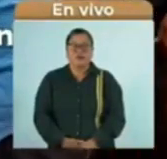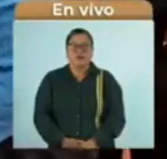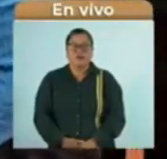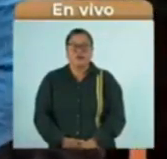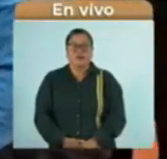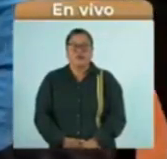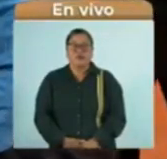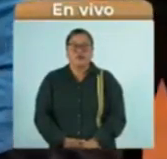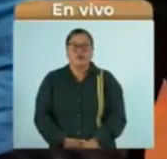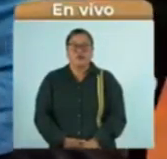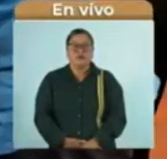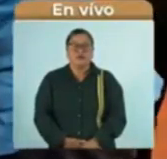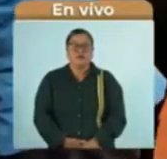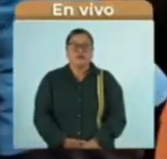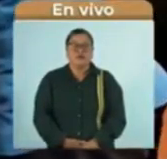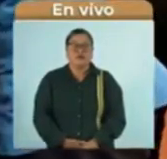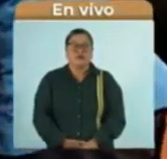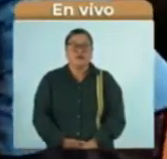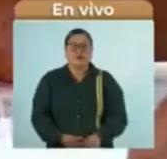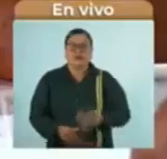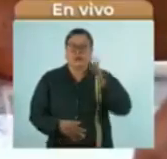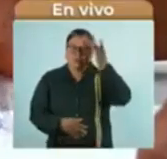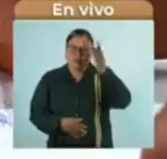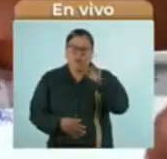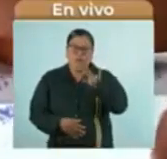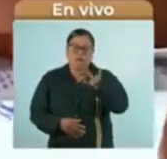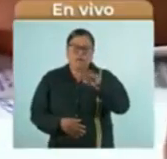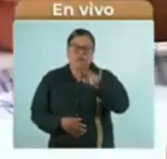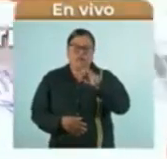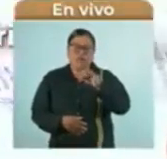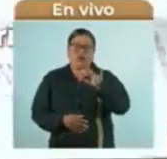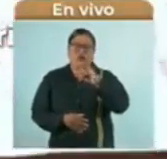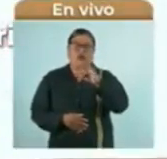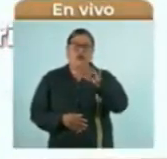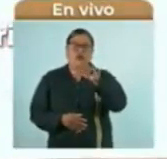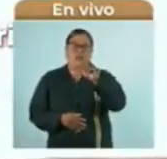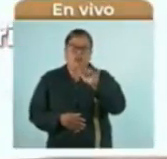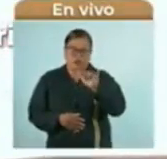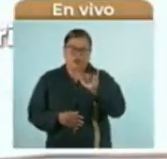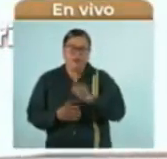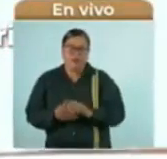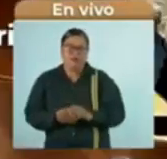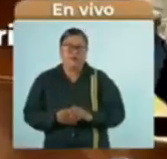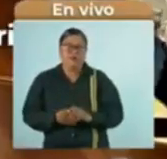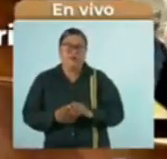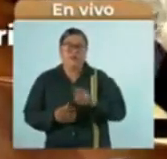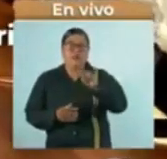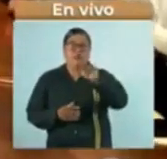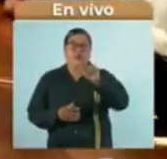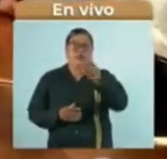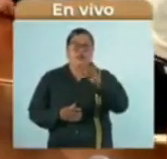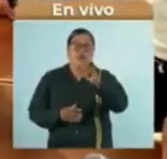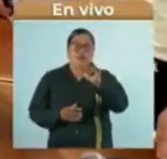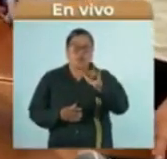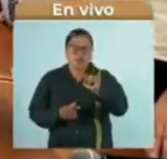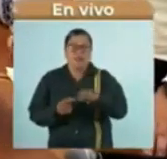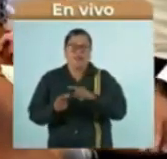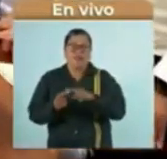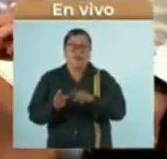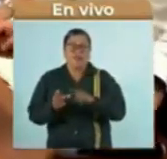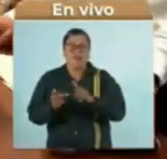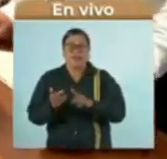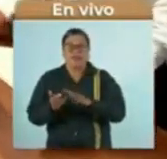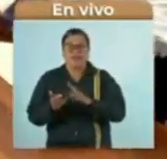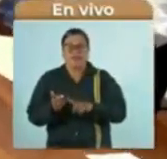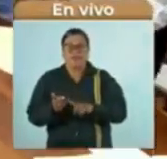perdió bueno San Mateo tenemos a los tayata tenemos